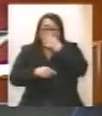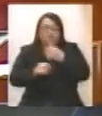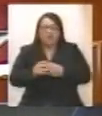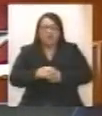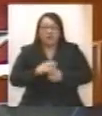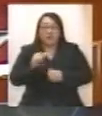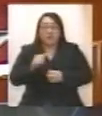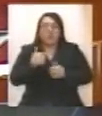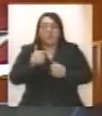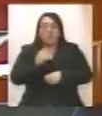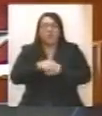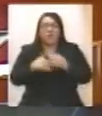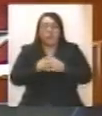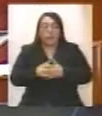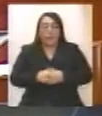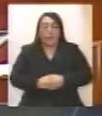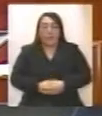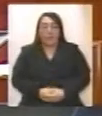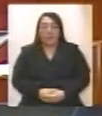inclusivo y sostenible del país.